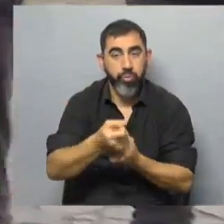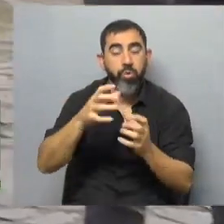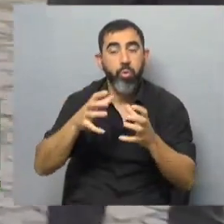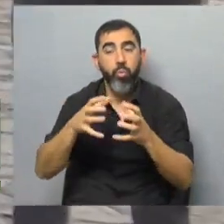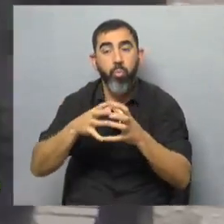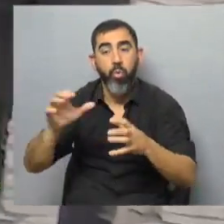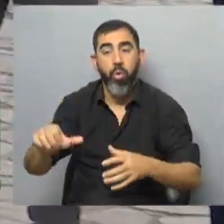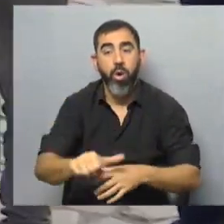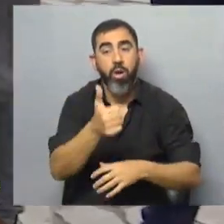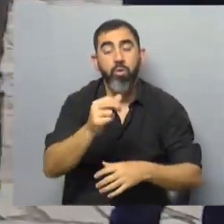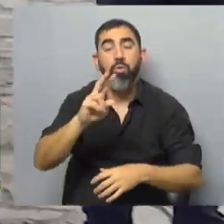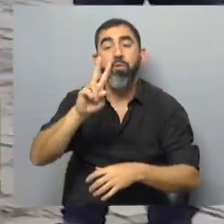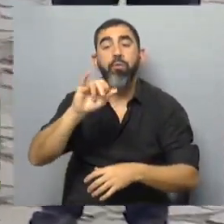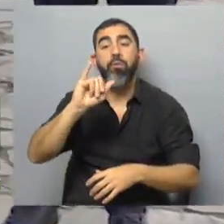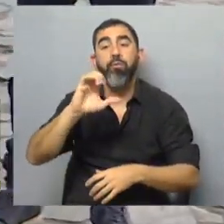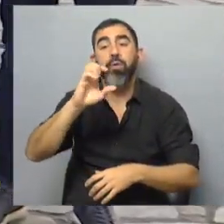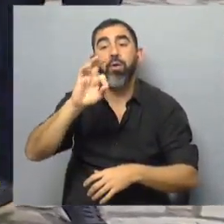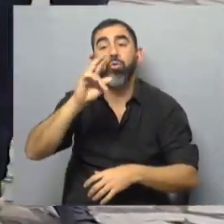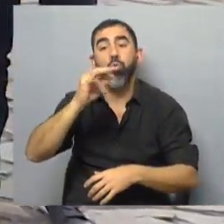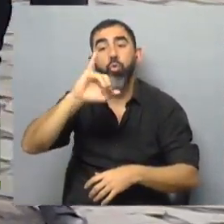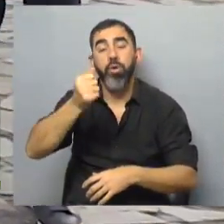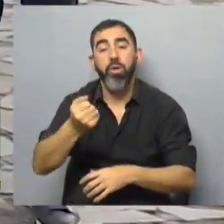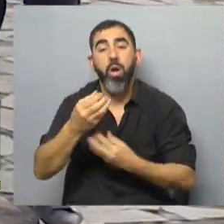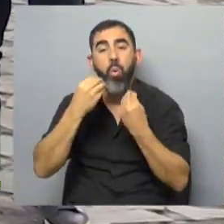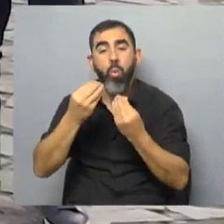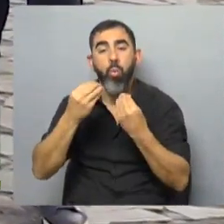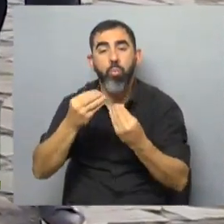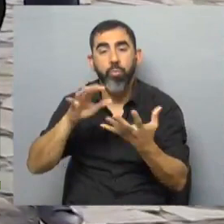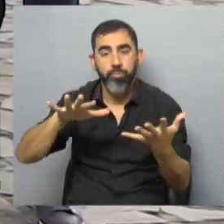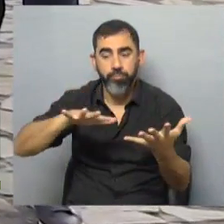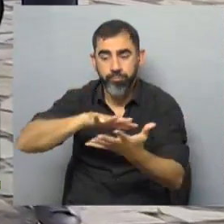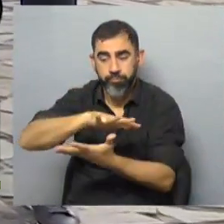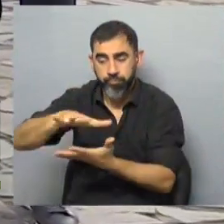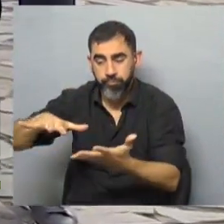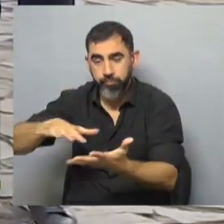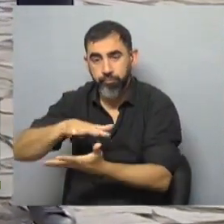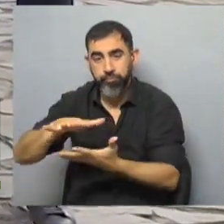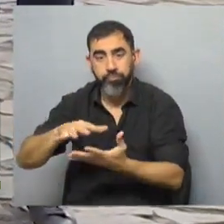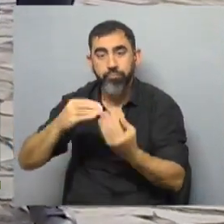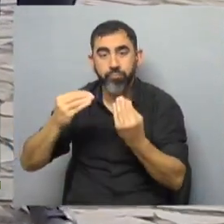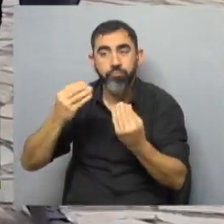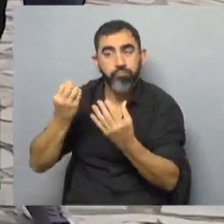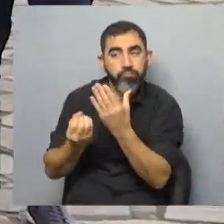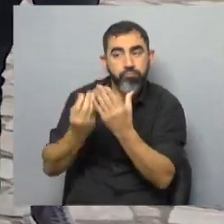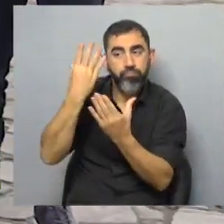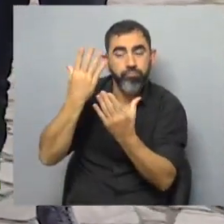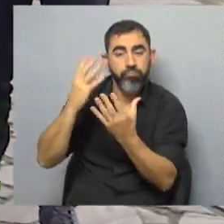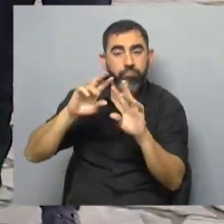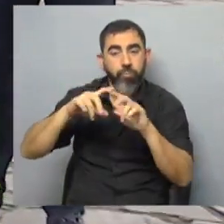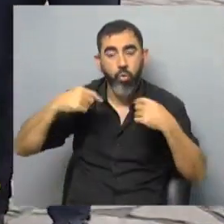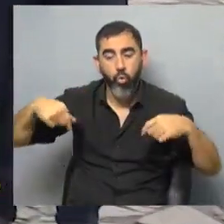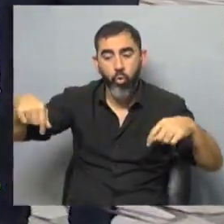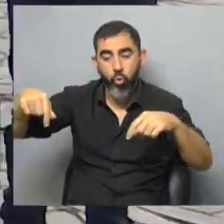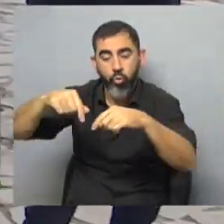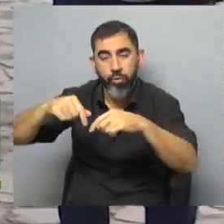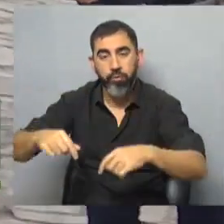ganador. Victoria, ¿cómo fue encontrar este espacio y cómo fue encontrar el concepto de la ronda? Justamente que